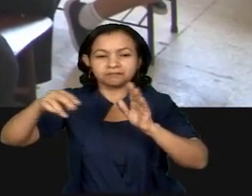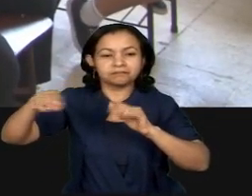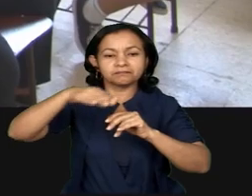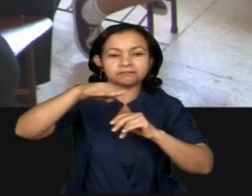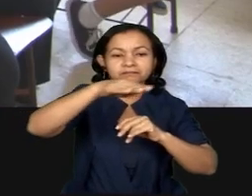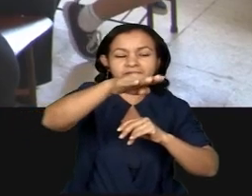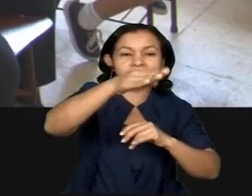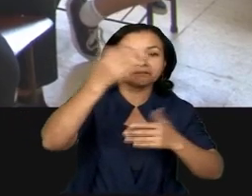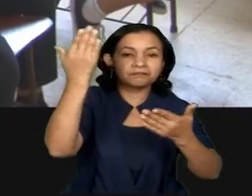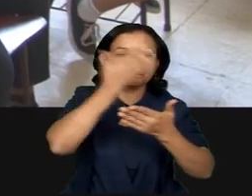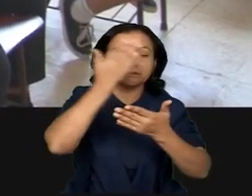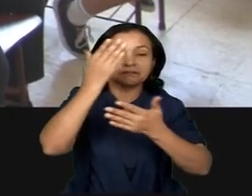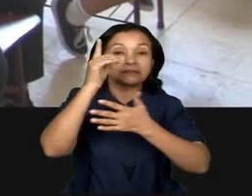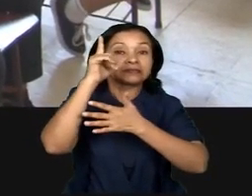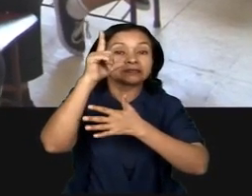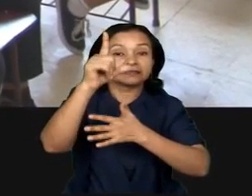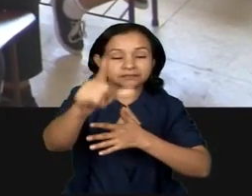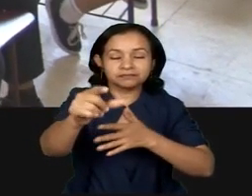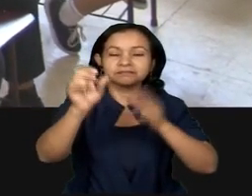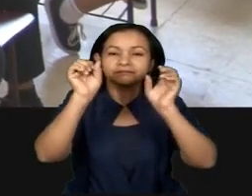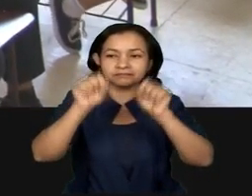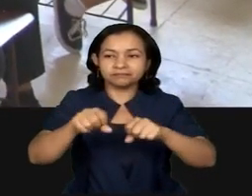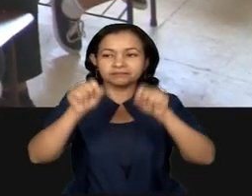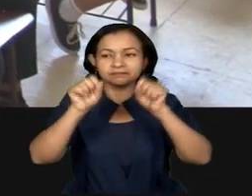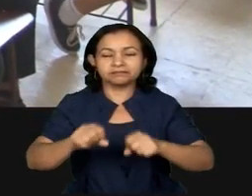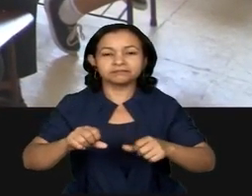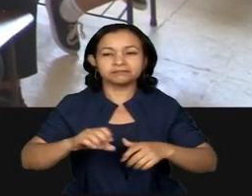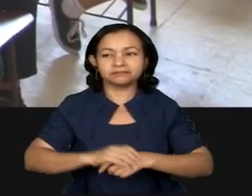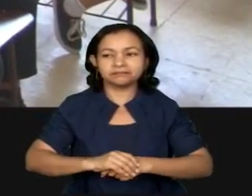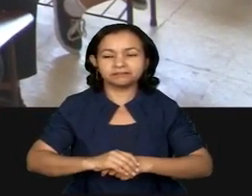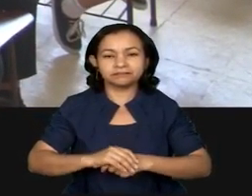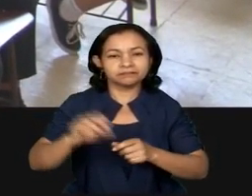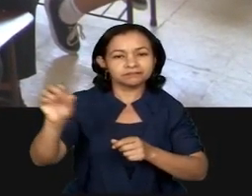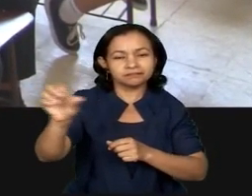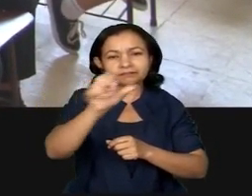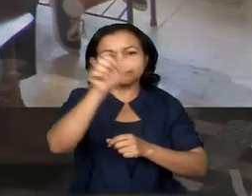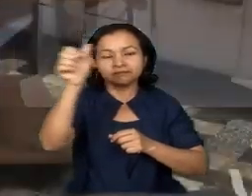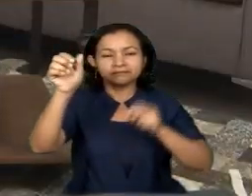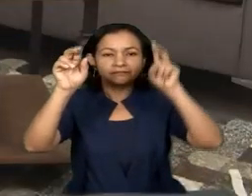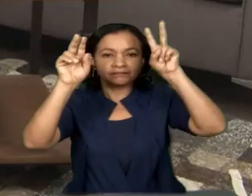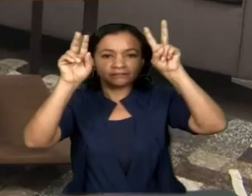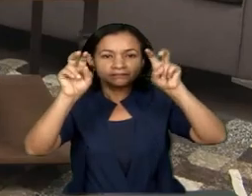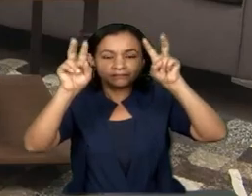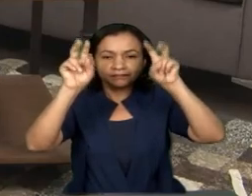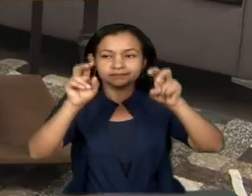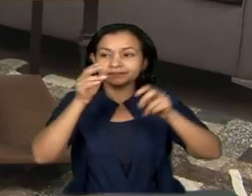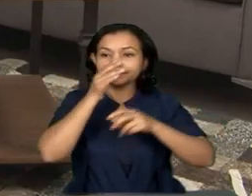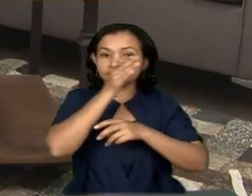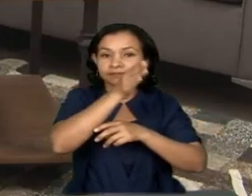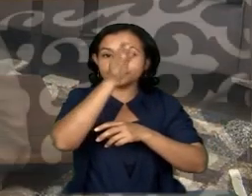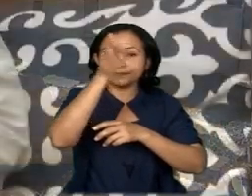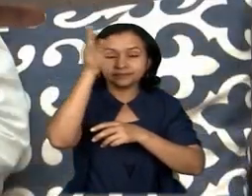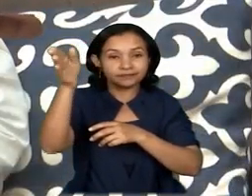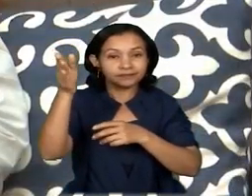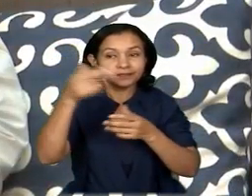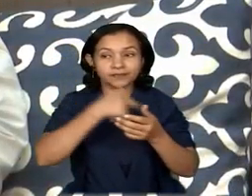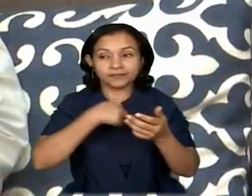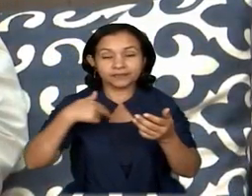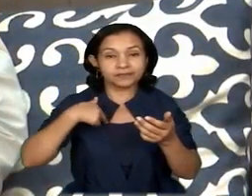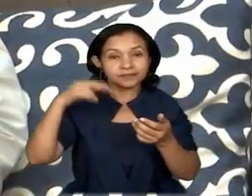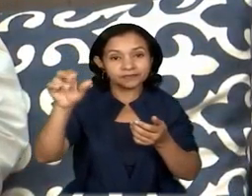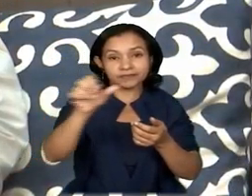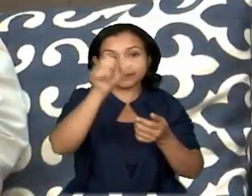núcleos educativos rurales. Exacto. Así es. Compañero, ¿qué otros avances obtenidos a partir de la gestión? Y ahí entrarían también otros